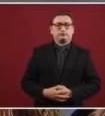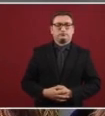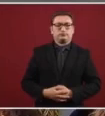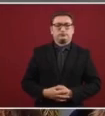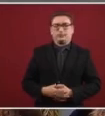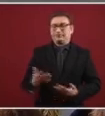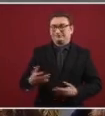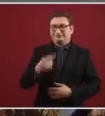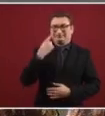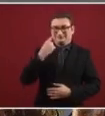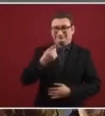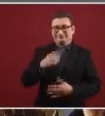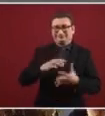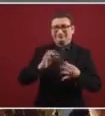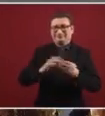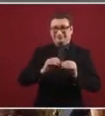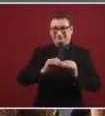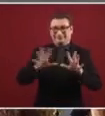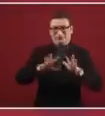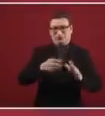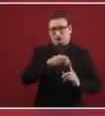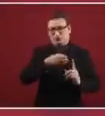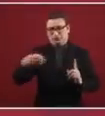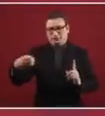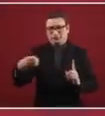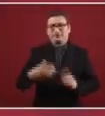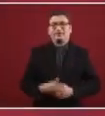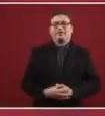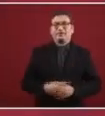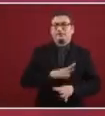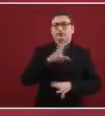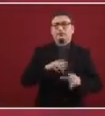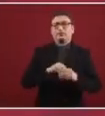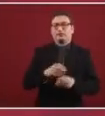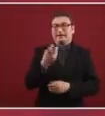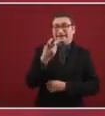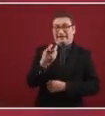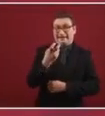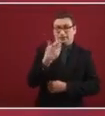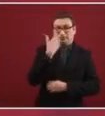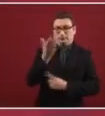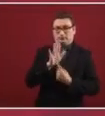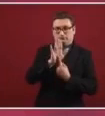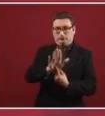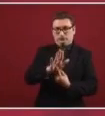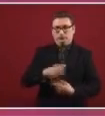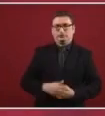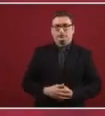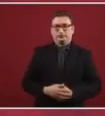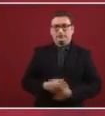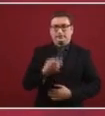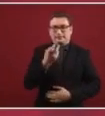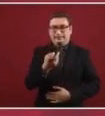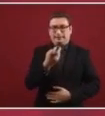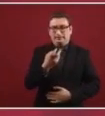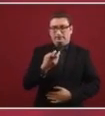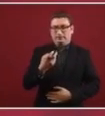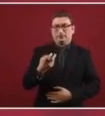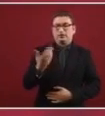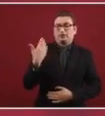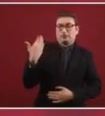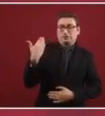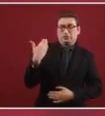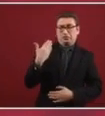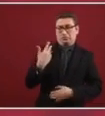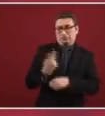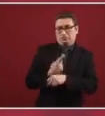Sí, ahí está completo. Esto es lo que quería comentarles. Eso acaba de